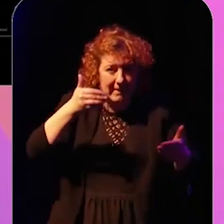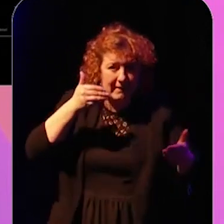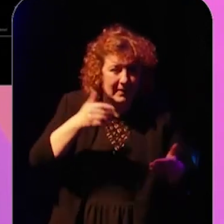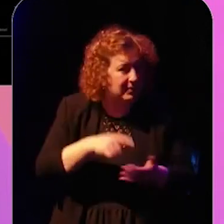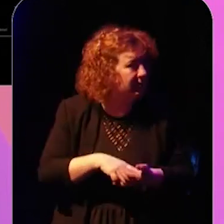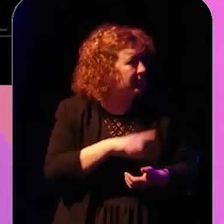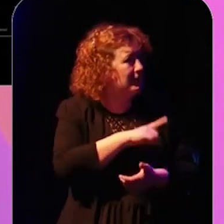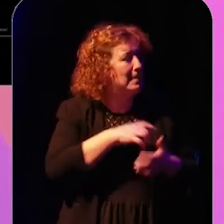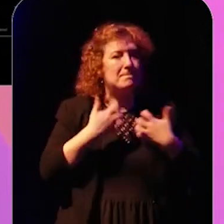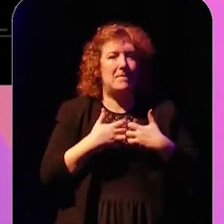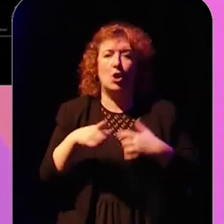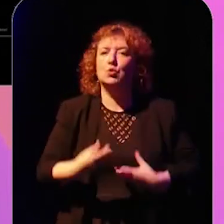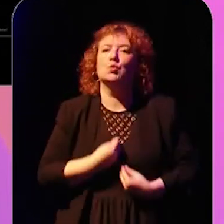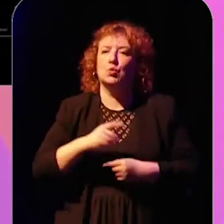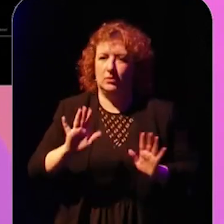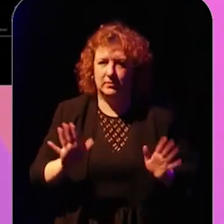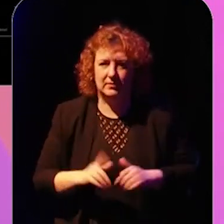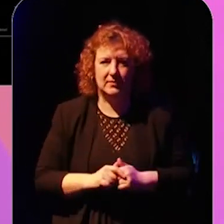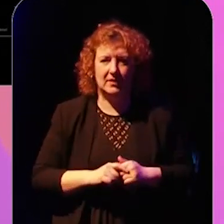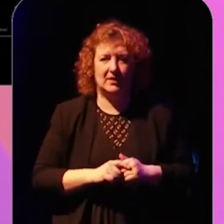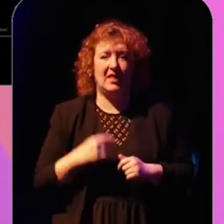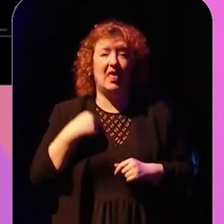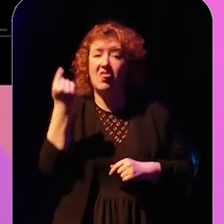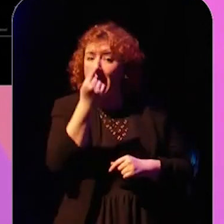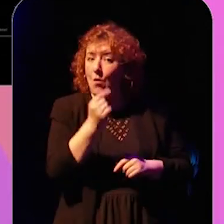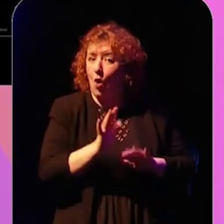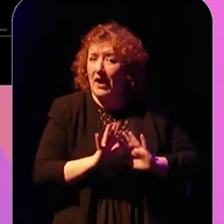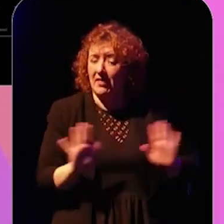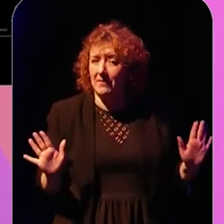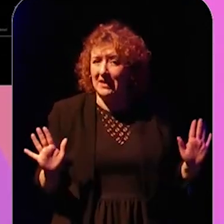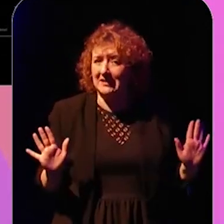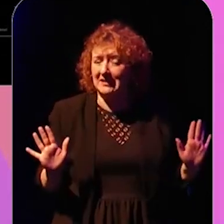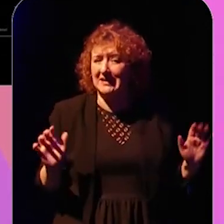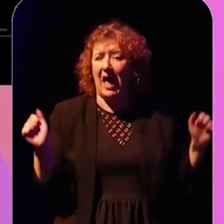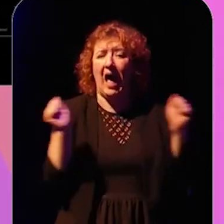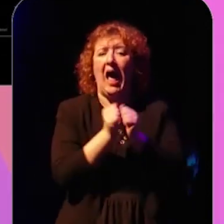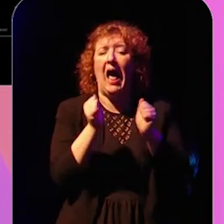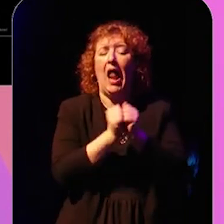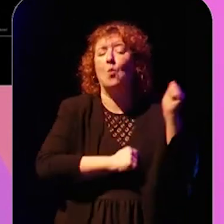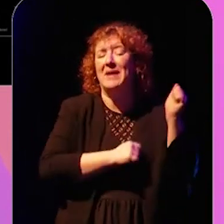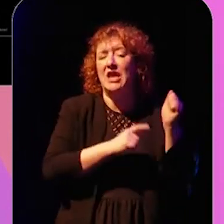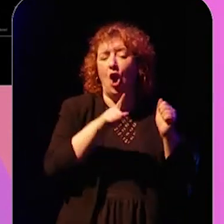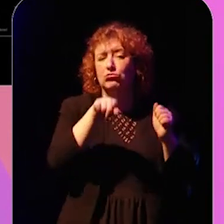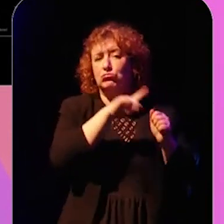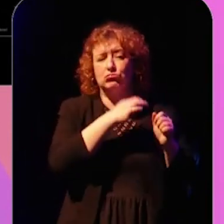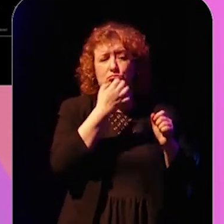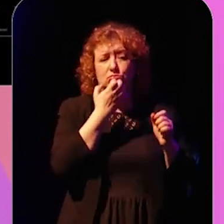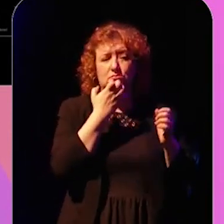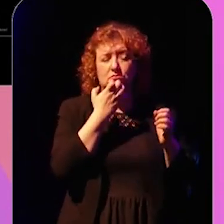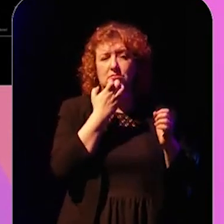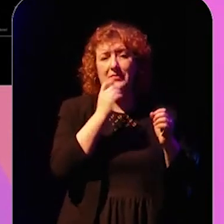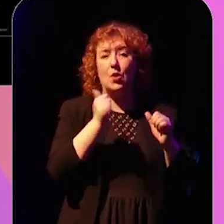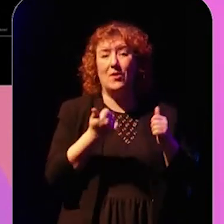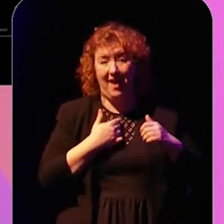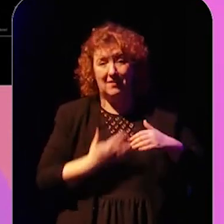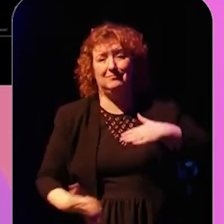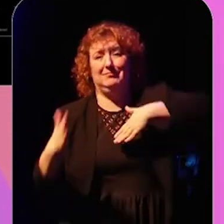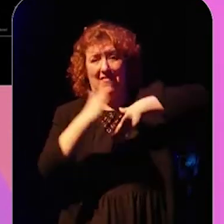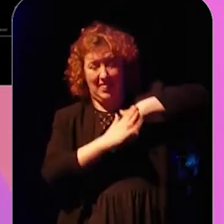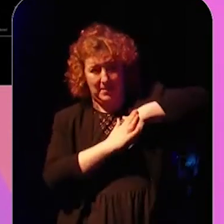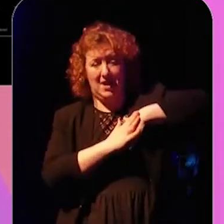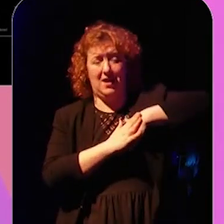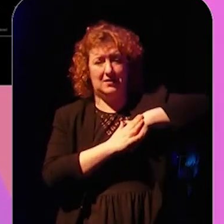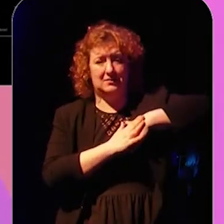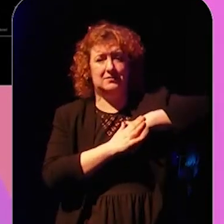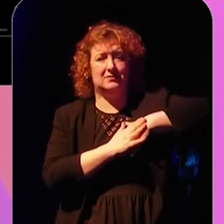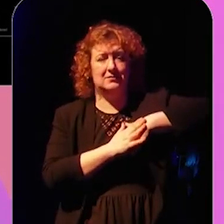de mecánica. Esto es una de esas costillas, solamente dibujada, la parte de aluminio. A partir de aquí hay que colocar las luces encima. Todos